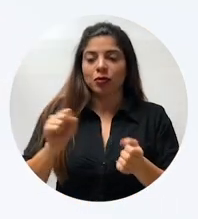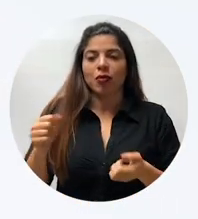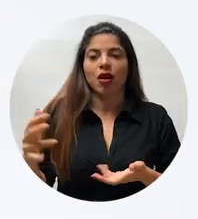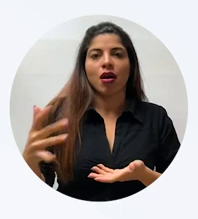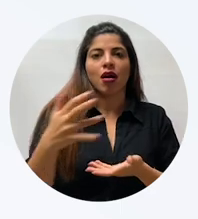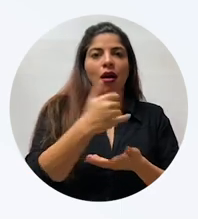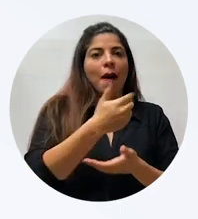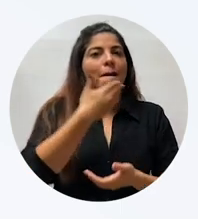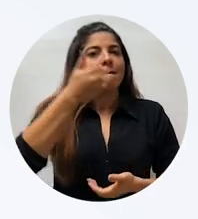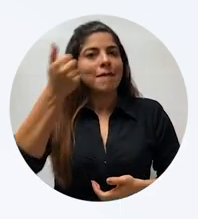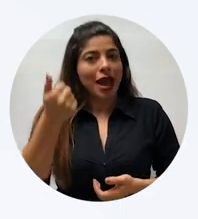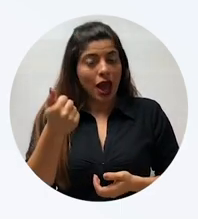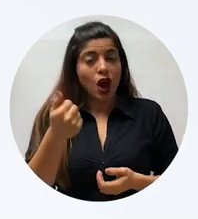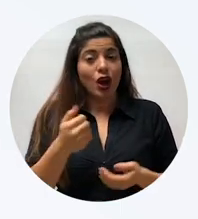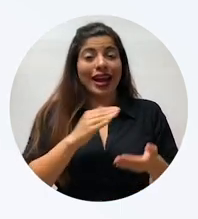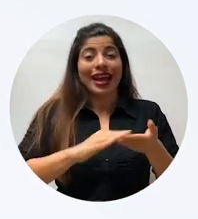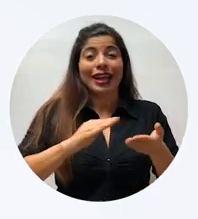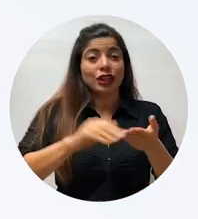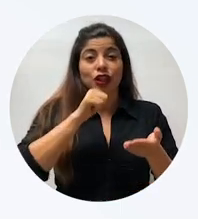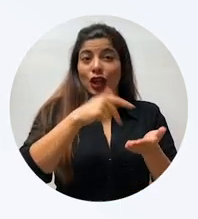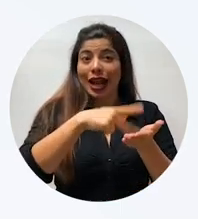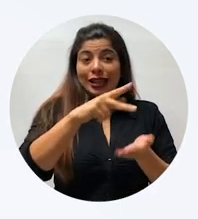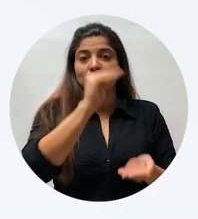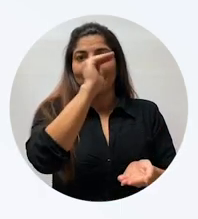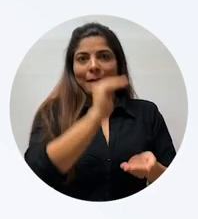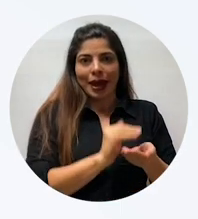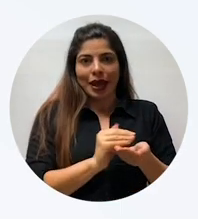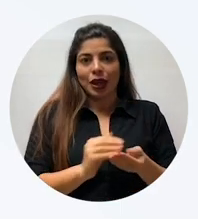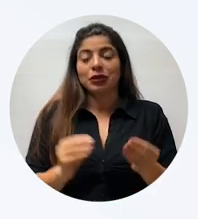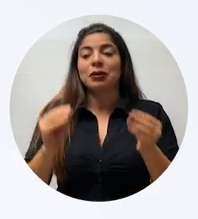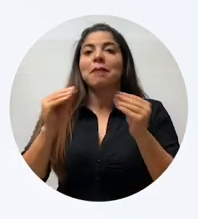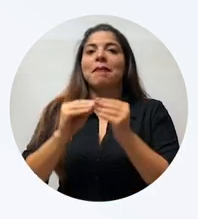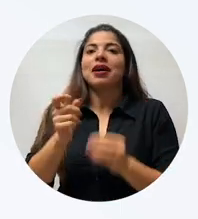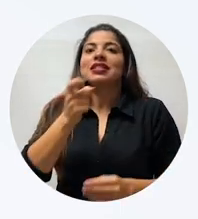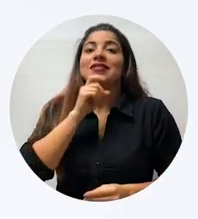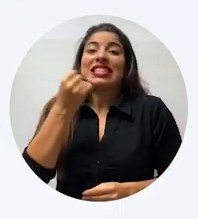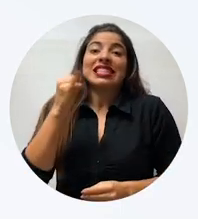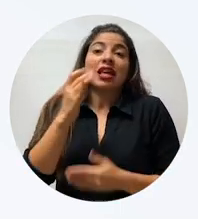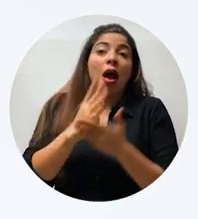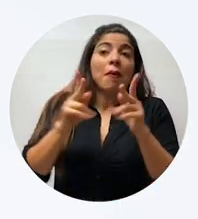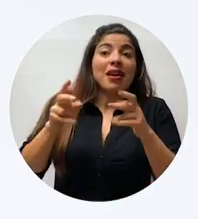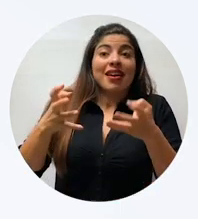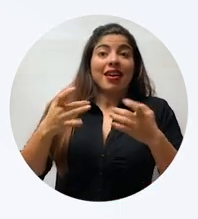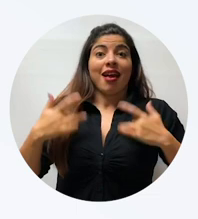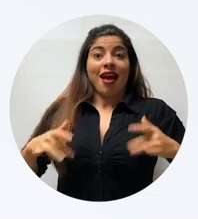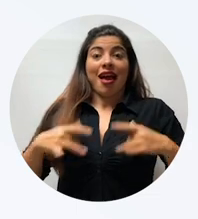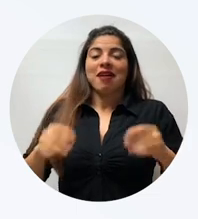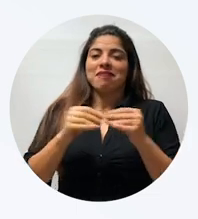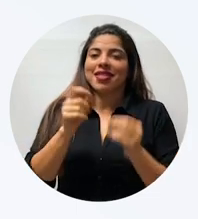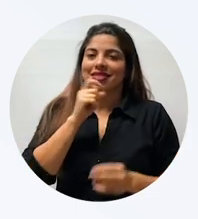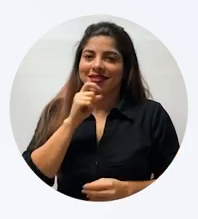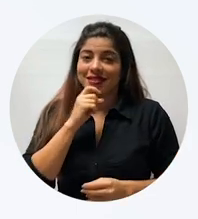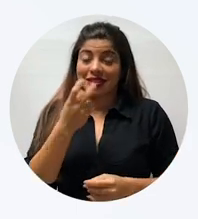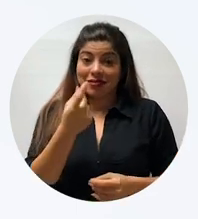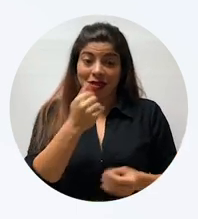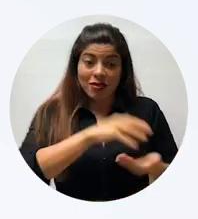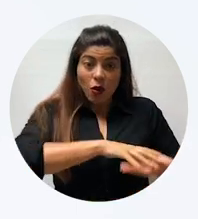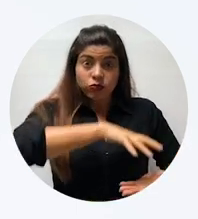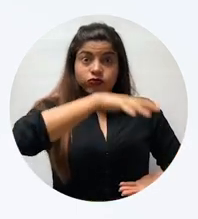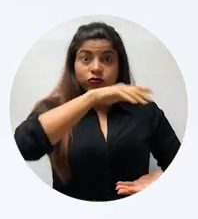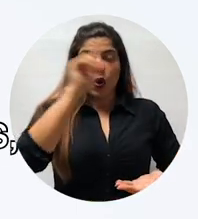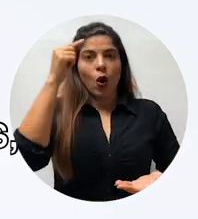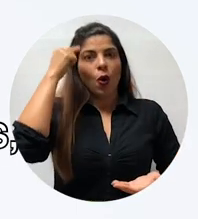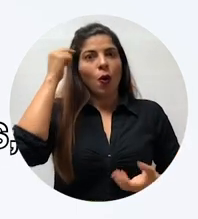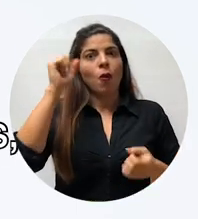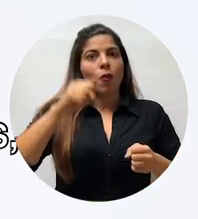la recaudación, disminuirán las exoneraciones y será más complicada la posibilidad de evasión. Al contar con más recursos,